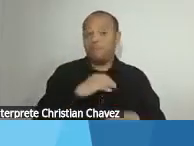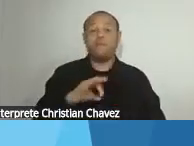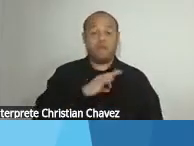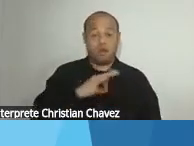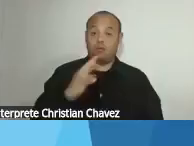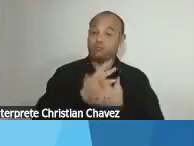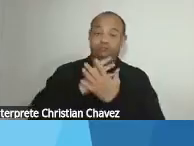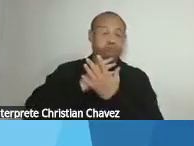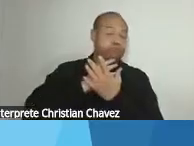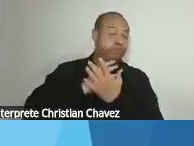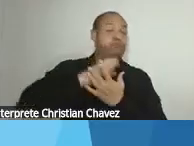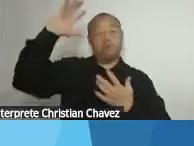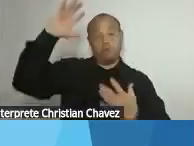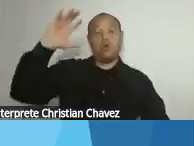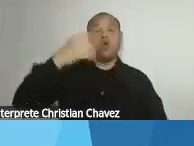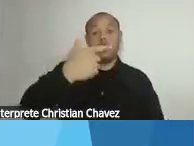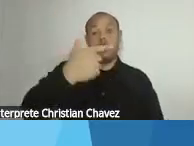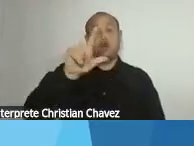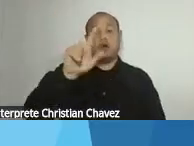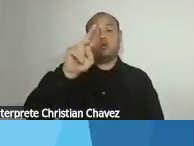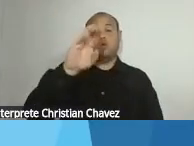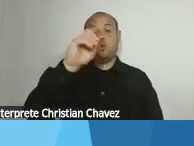la sangre.